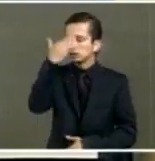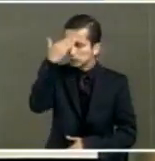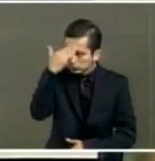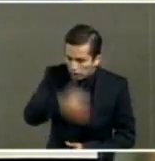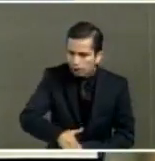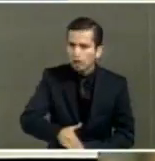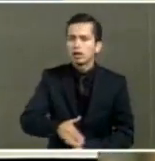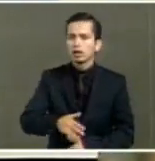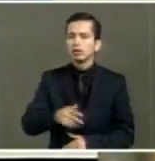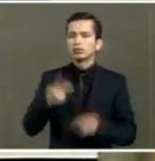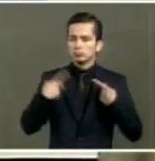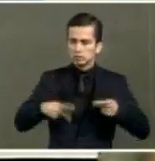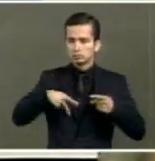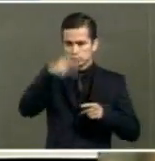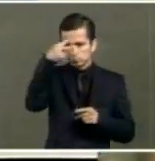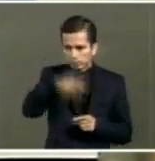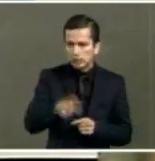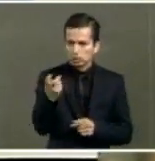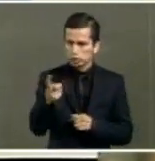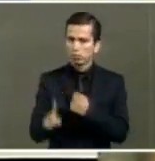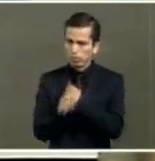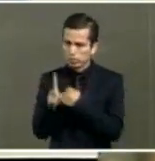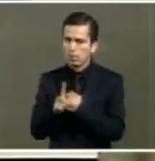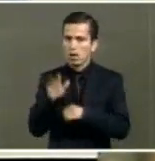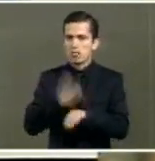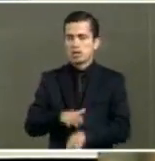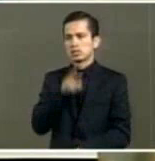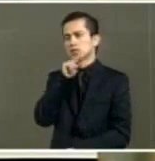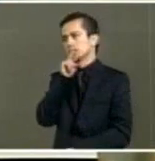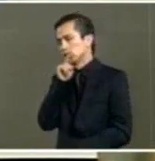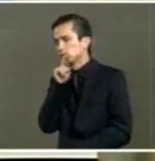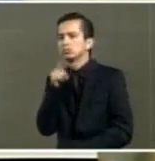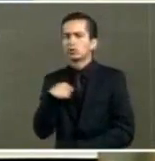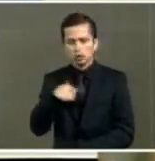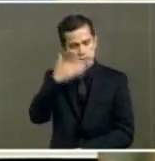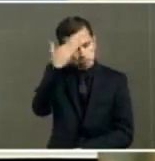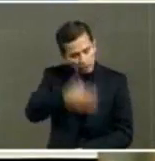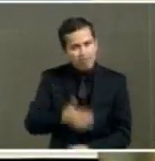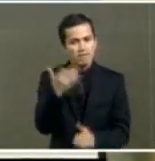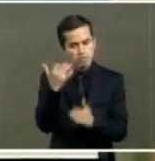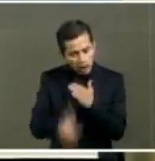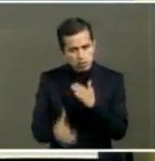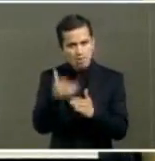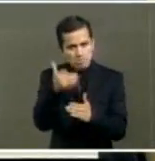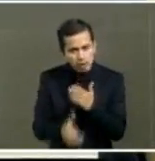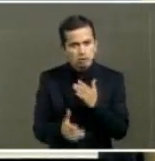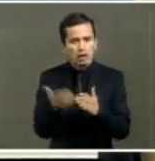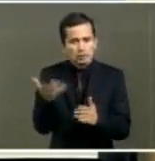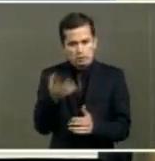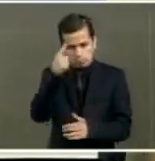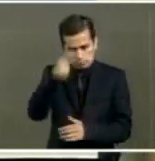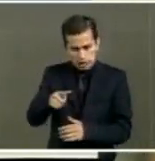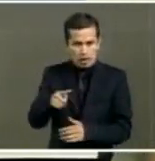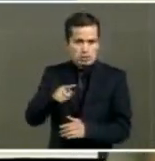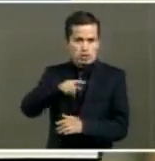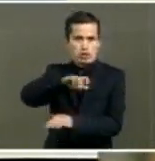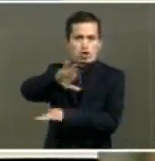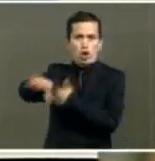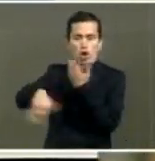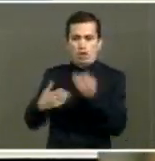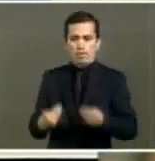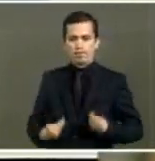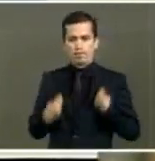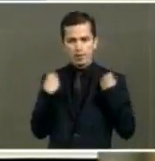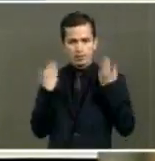mexicanos, y sin dejar de reconocer que es mucho lo que falta por hacer en todos los ámbitos de la vida pública, es